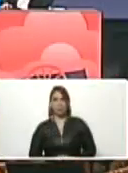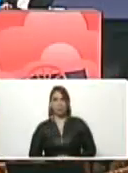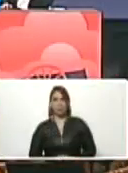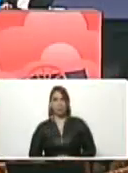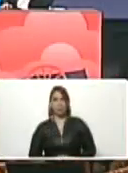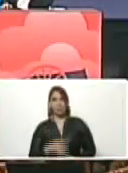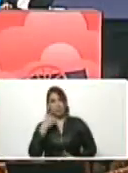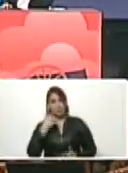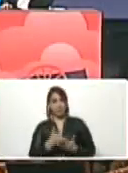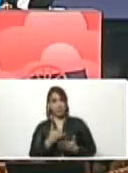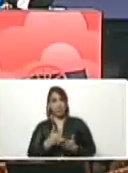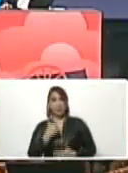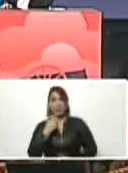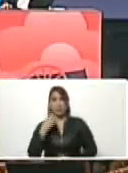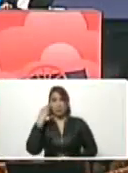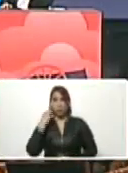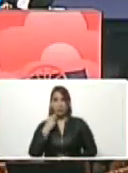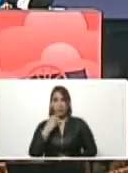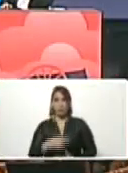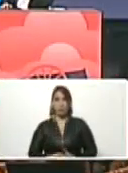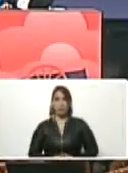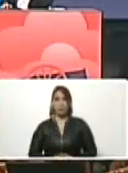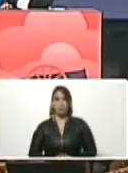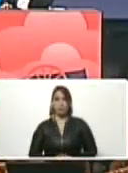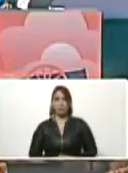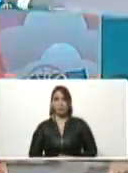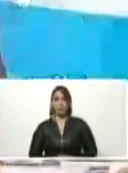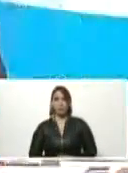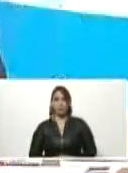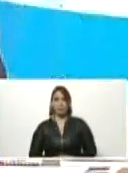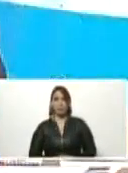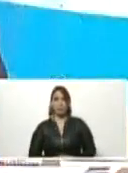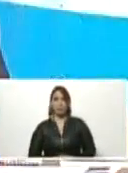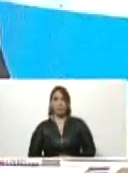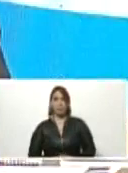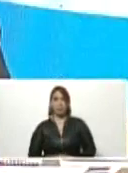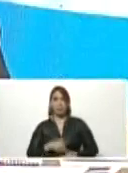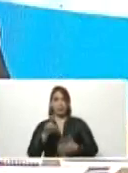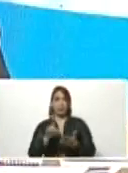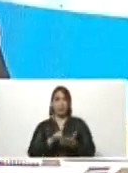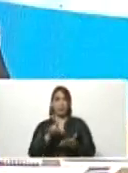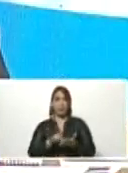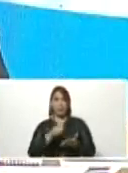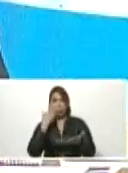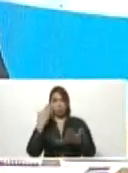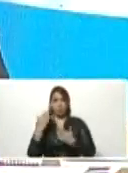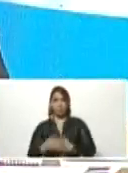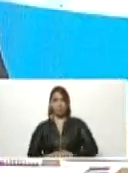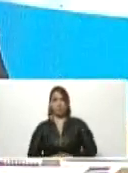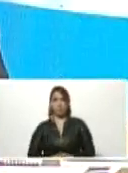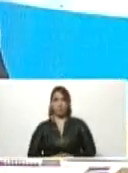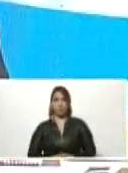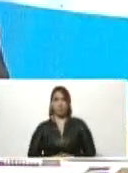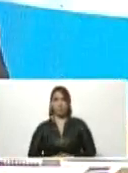Miren lo que dice Bolívar, aquí está en la contraportada del libro La Campaña de Quito.